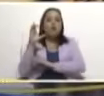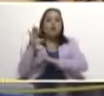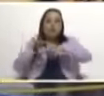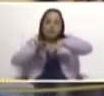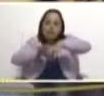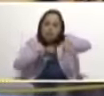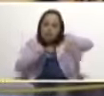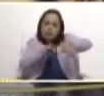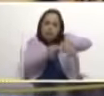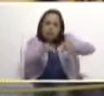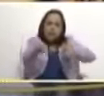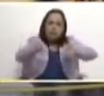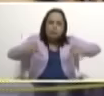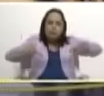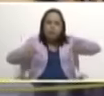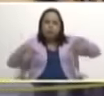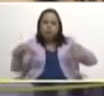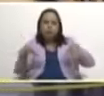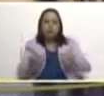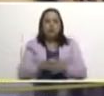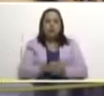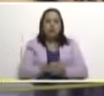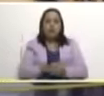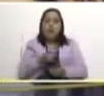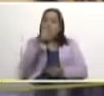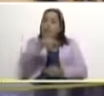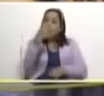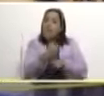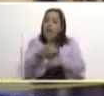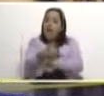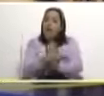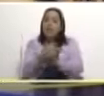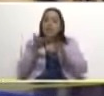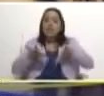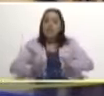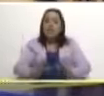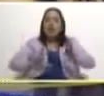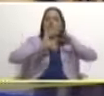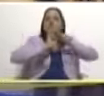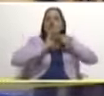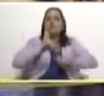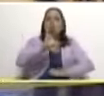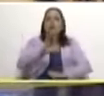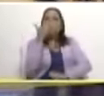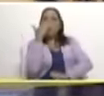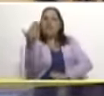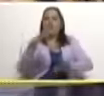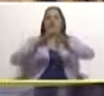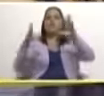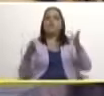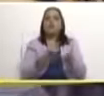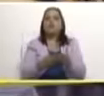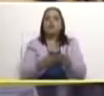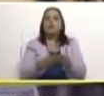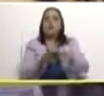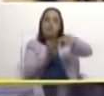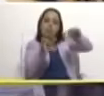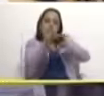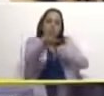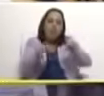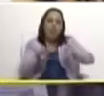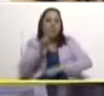Y de un bloque de fuerzas donde debió haber nacido una gran unión de república ante el mundo, nacieron 20 republiquitas.